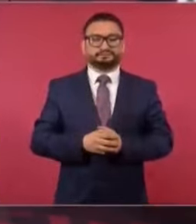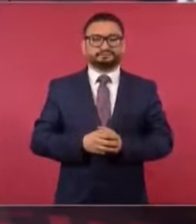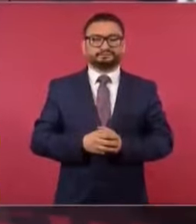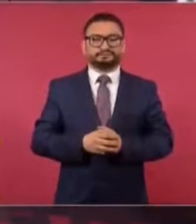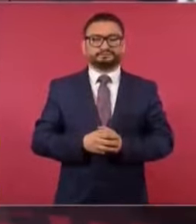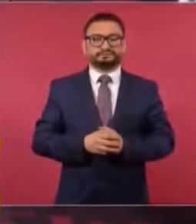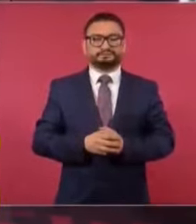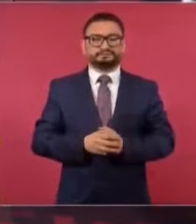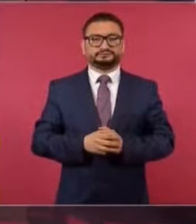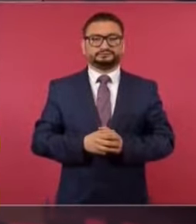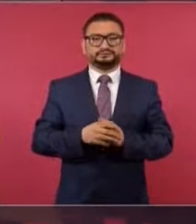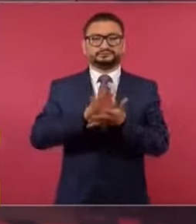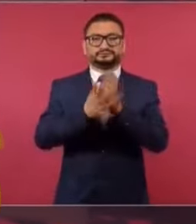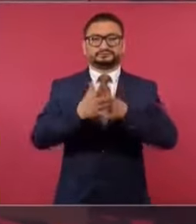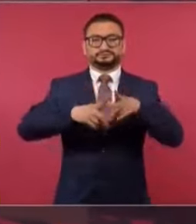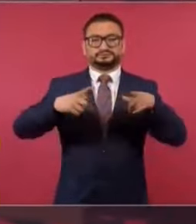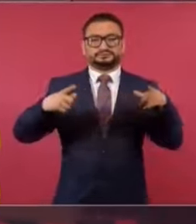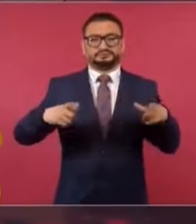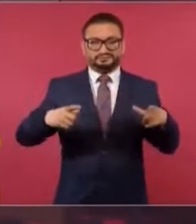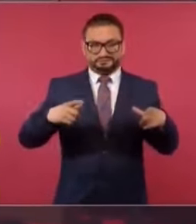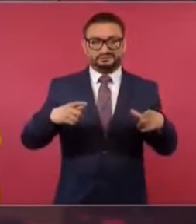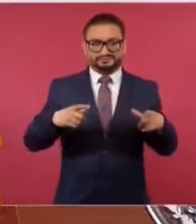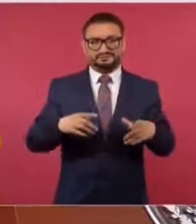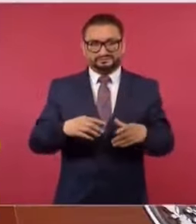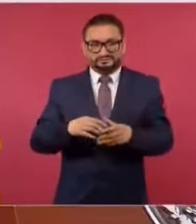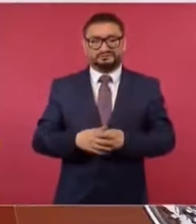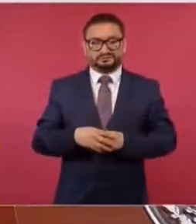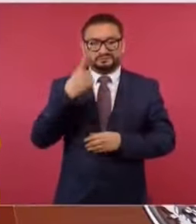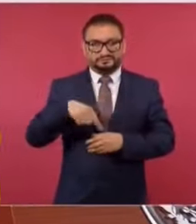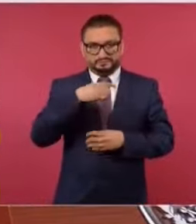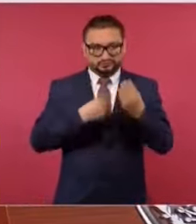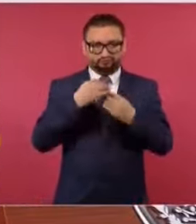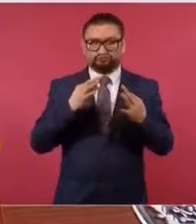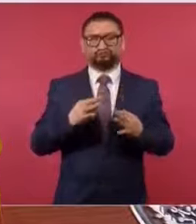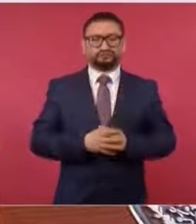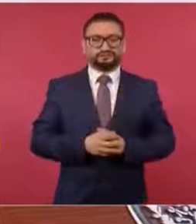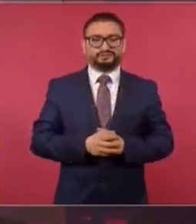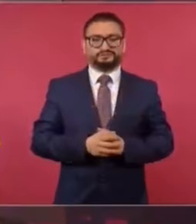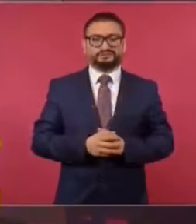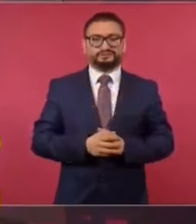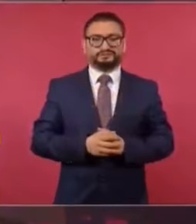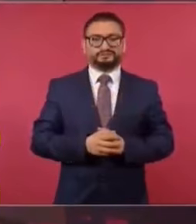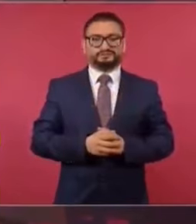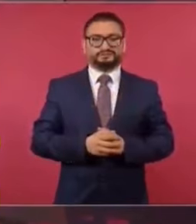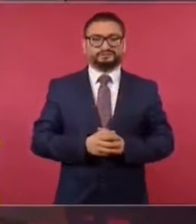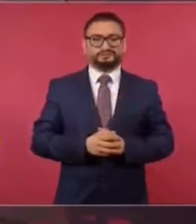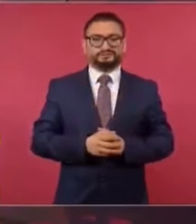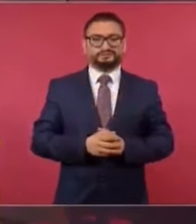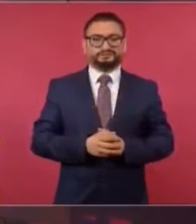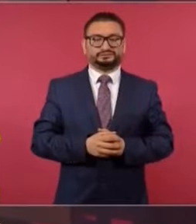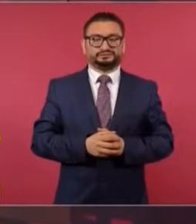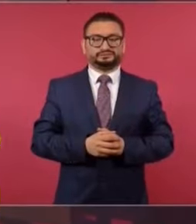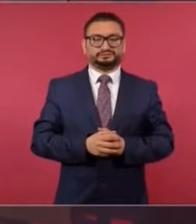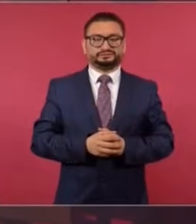Unas playudas con asiento, ¿no? Para que amarre bien con el.